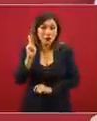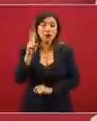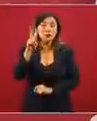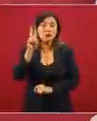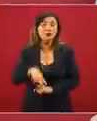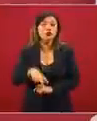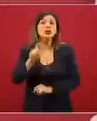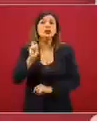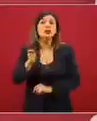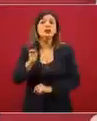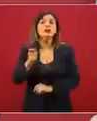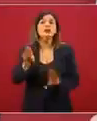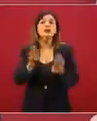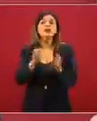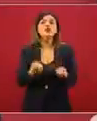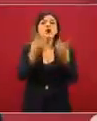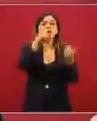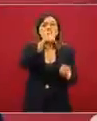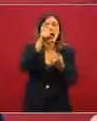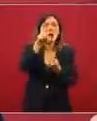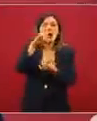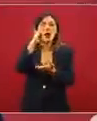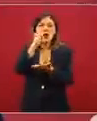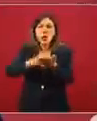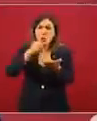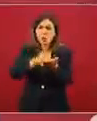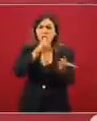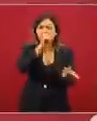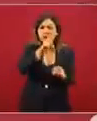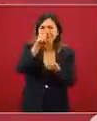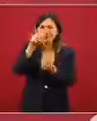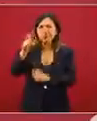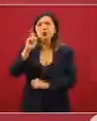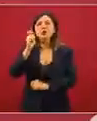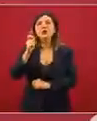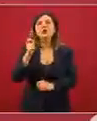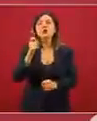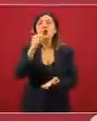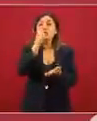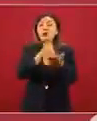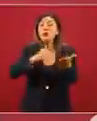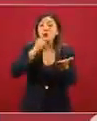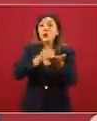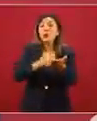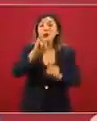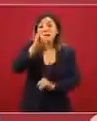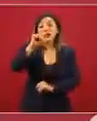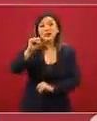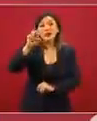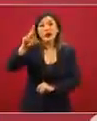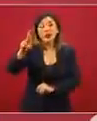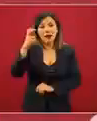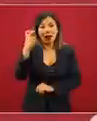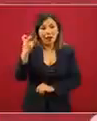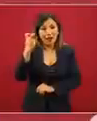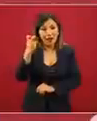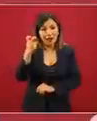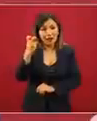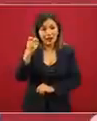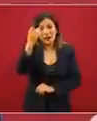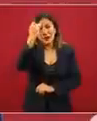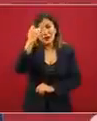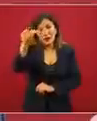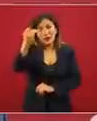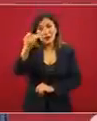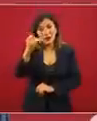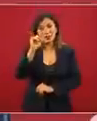en recaudación de impuestos, lo que tiene que ver con el impuesto sobre la renta, en el periodo